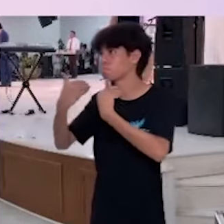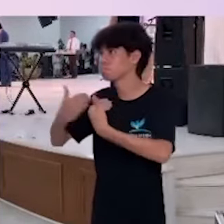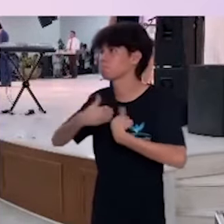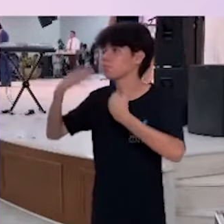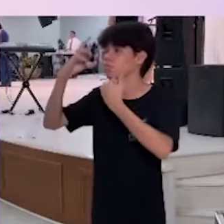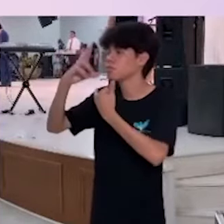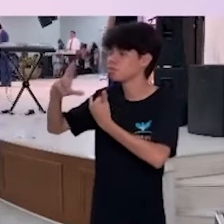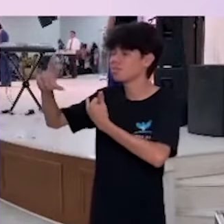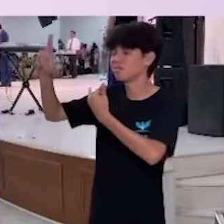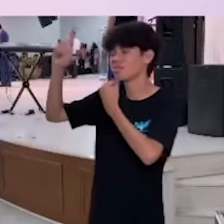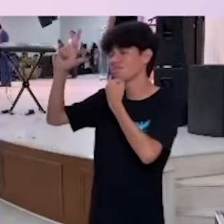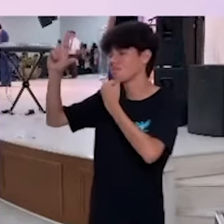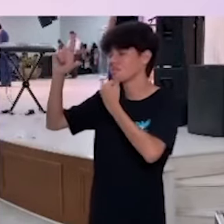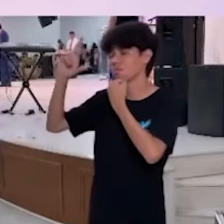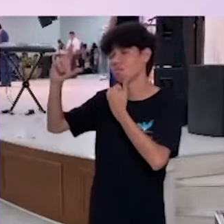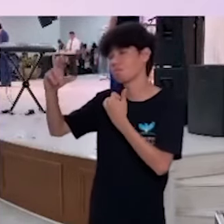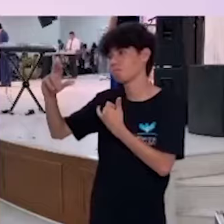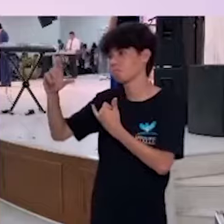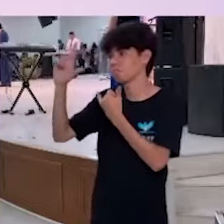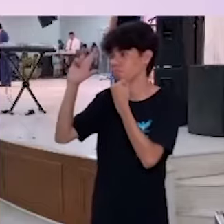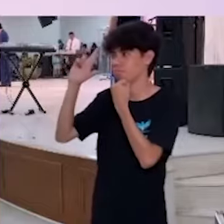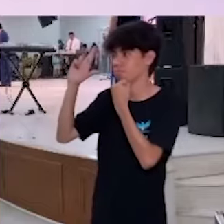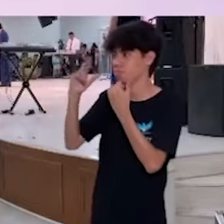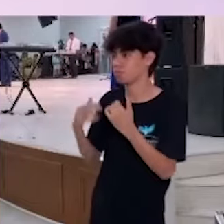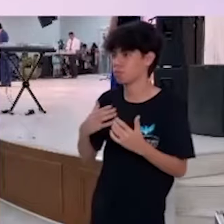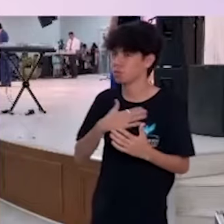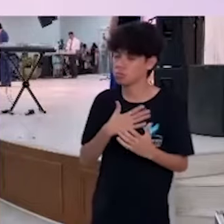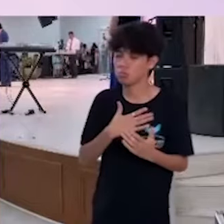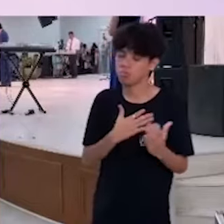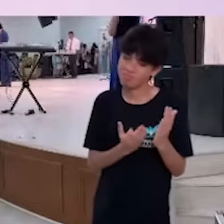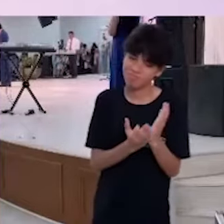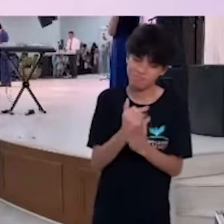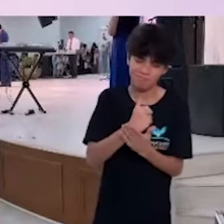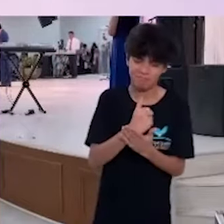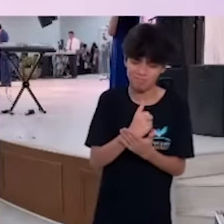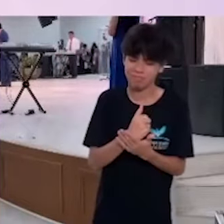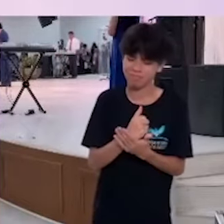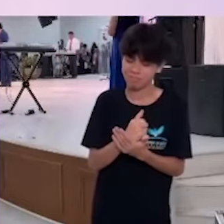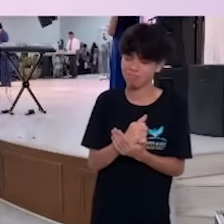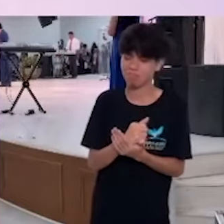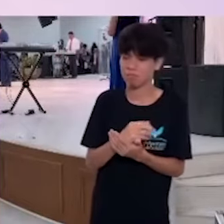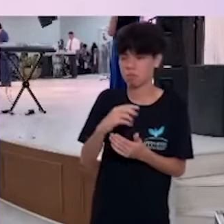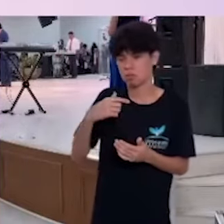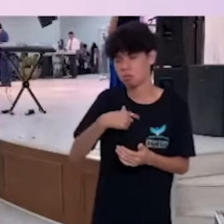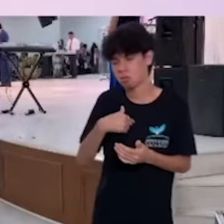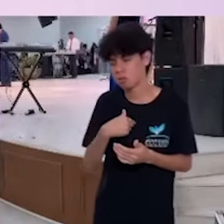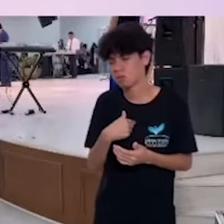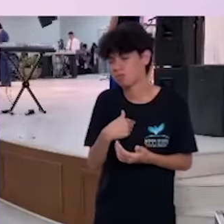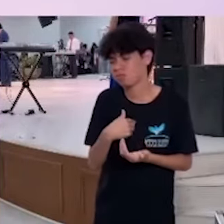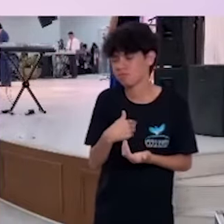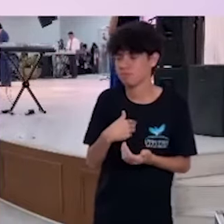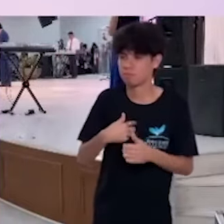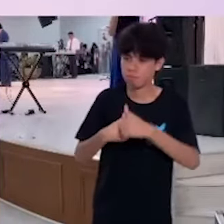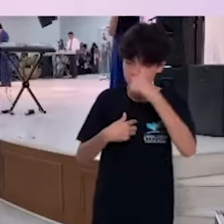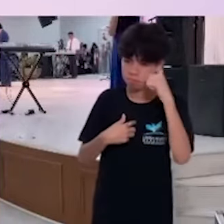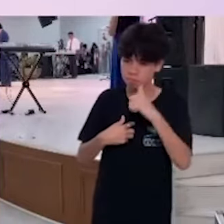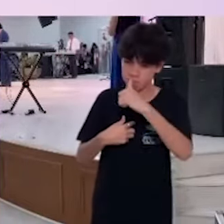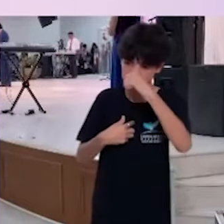pastor, estoy en el pecado de adulterio, o pastor, estoy en pecado de fornicación,